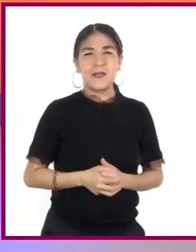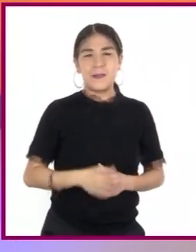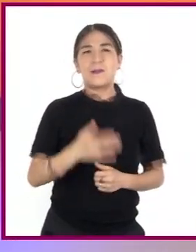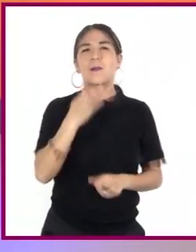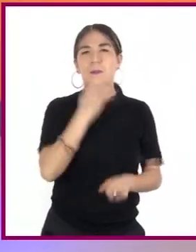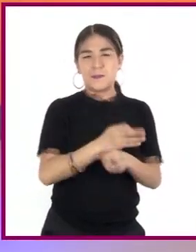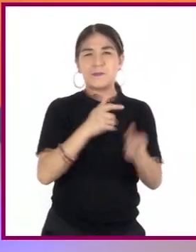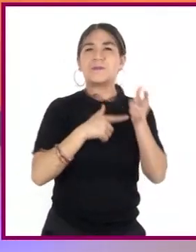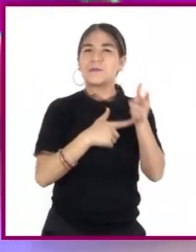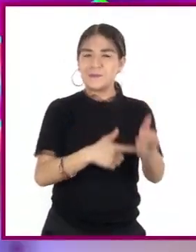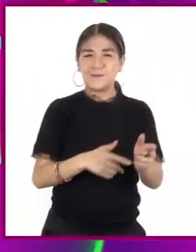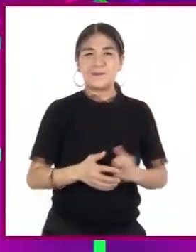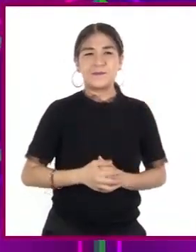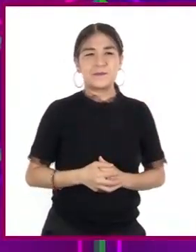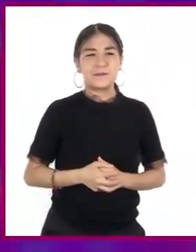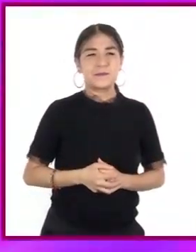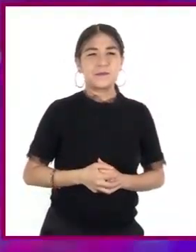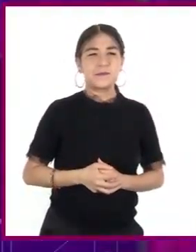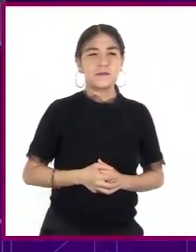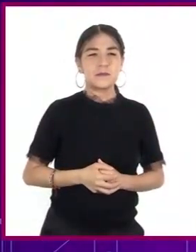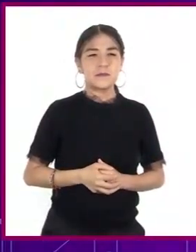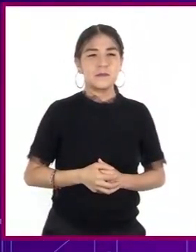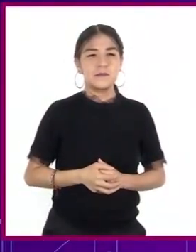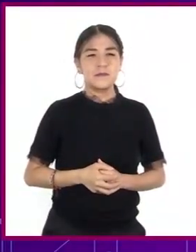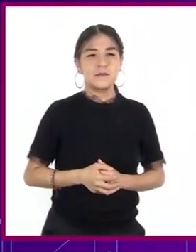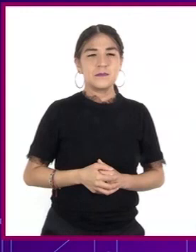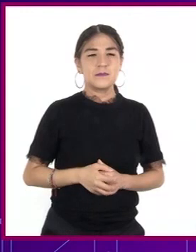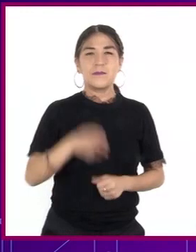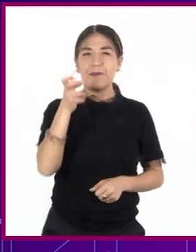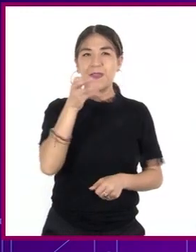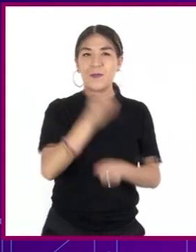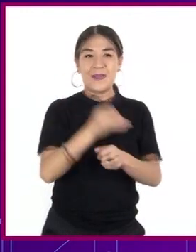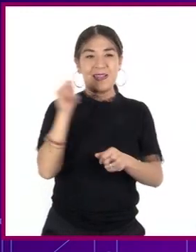Bien, continuemos. Ya